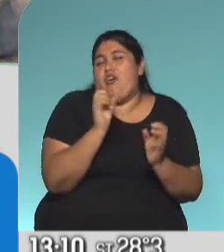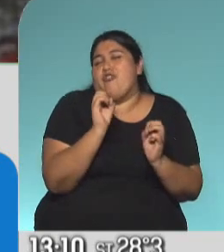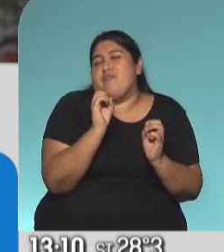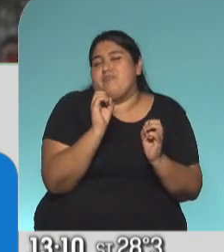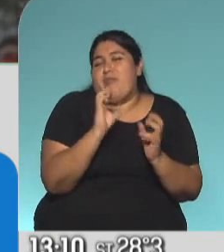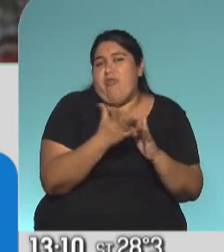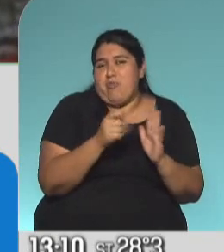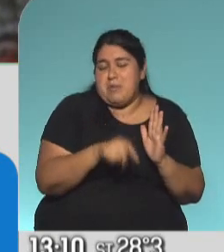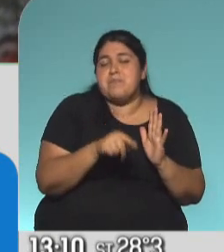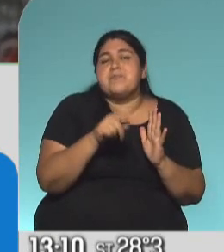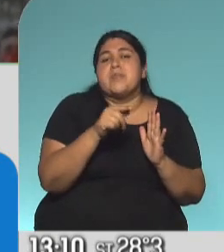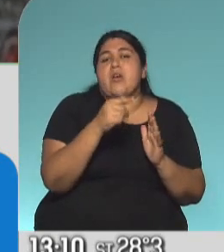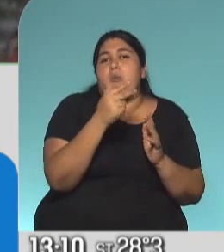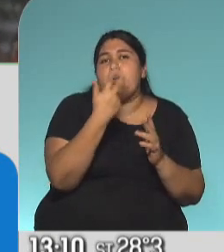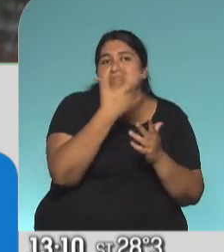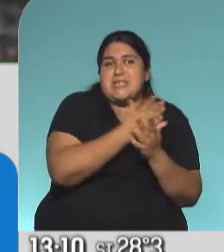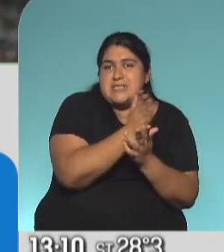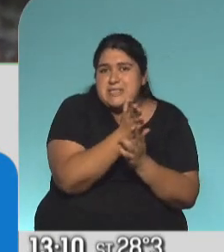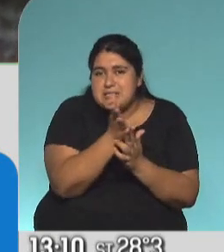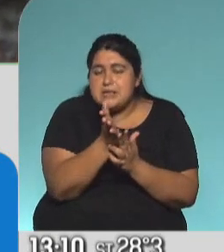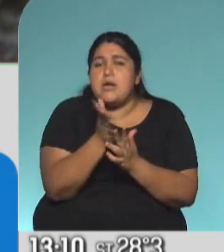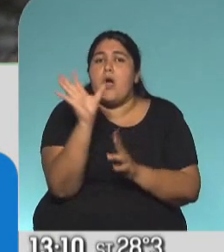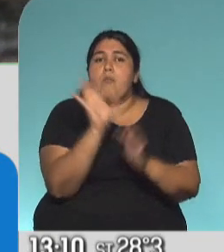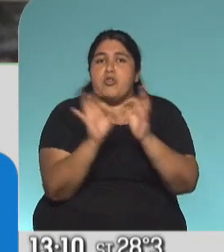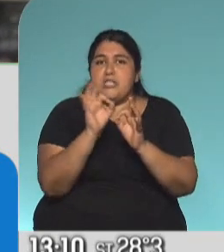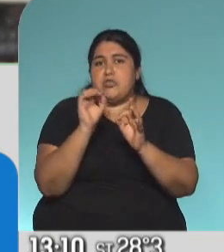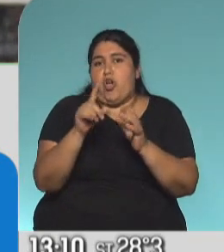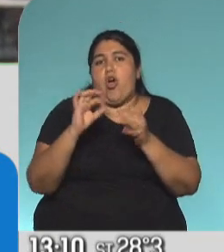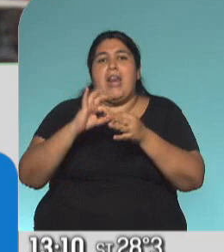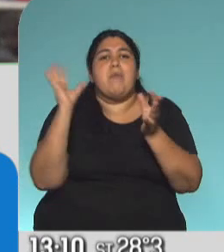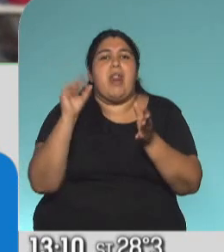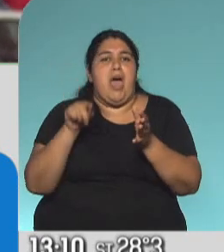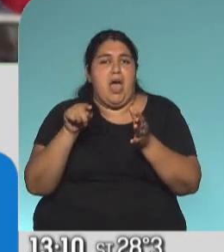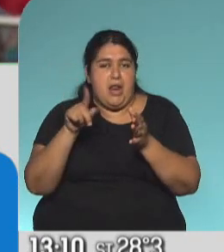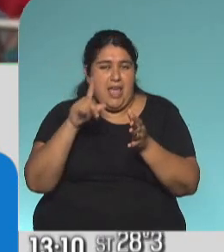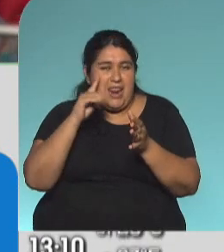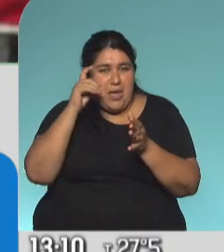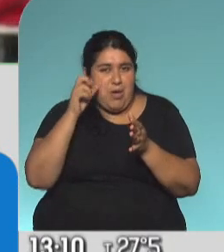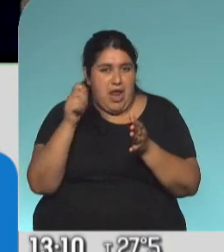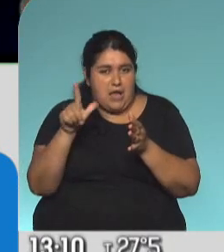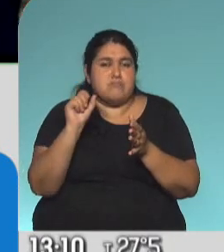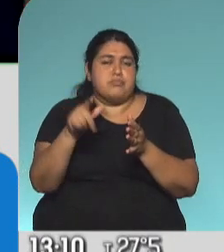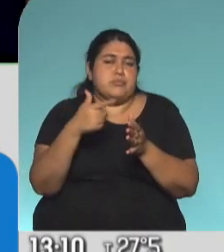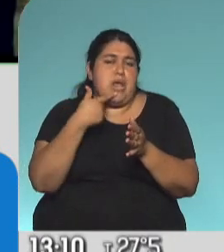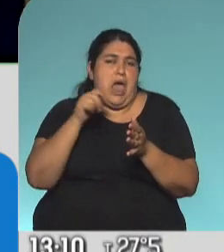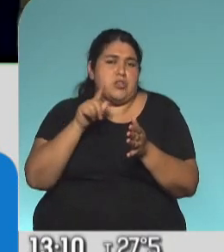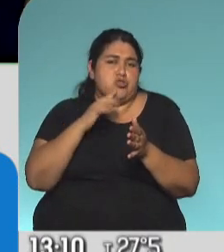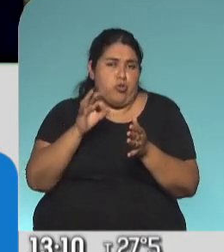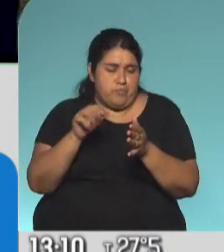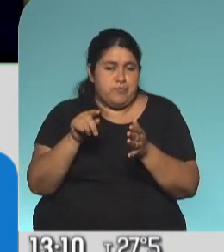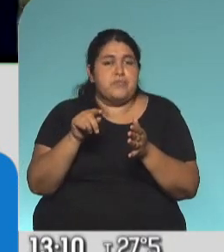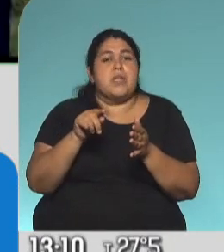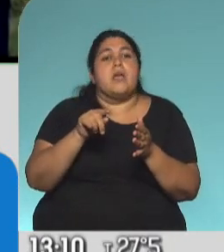que se dividió en 3 candidatos, y el proyecto neoliberal que claramente lo identifica a Guillermo Lasso. Es una división, pero después está el